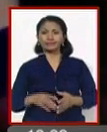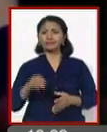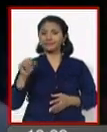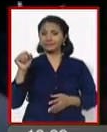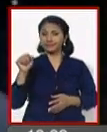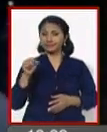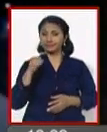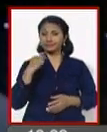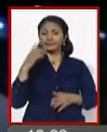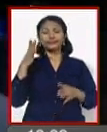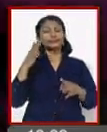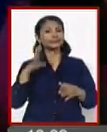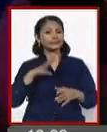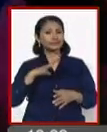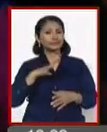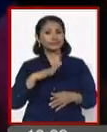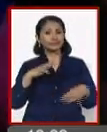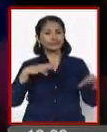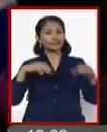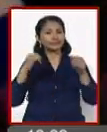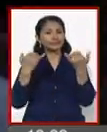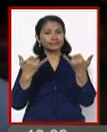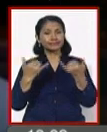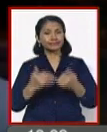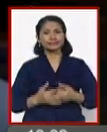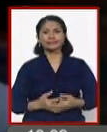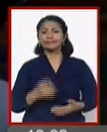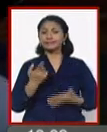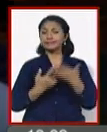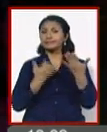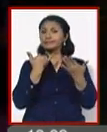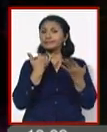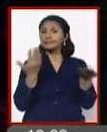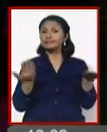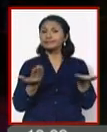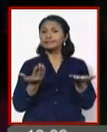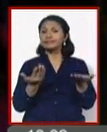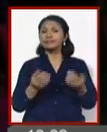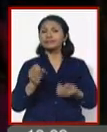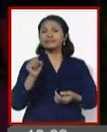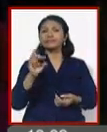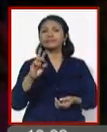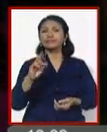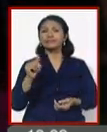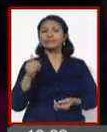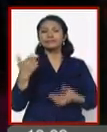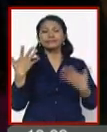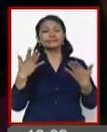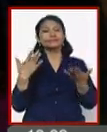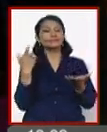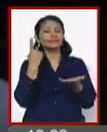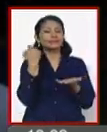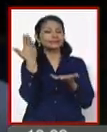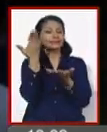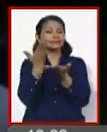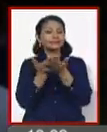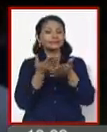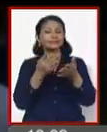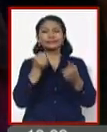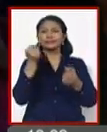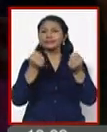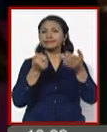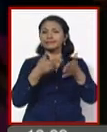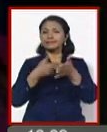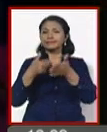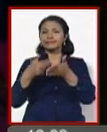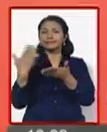¿Sí? De acuerdo, está bien. Vamos ahora mismo. ¿Qué pasó? ¿A dónde vamos? Es Sera. Ella está por llegar a la estación.